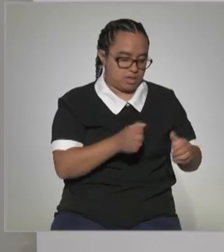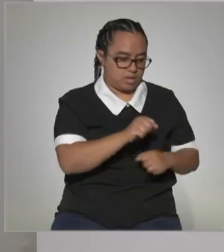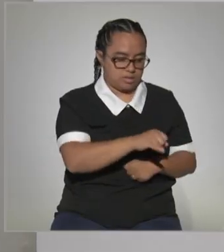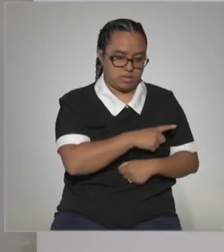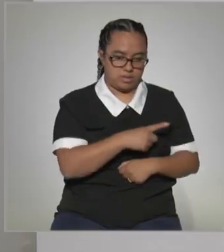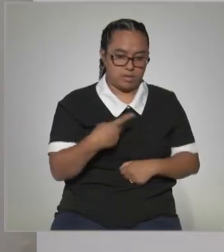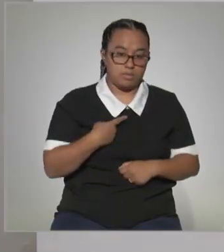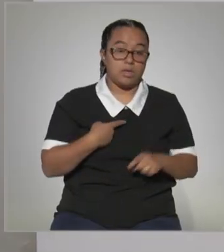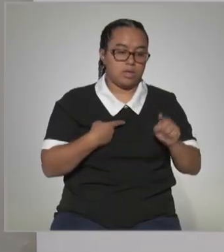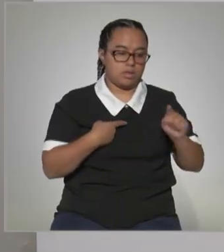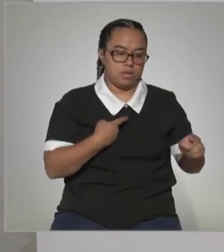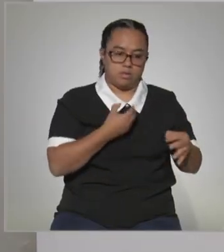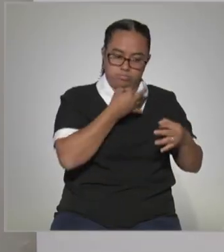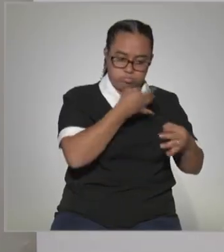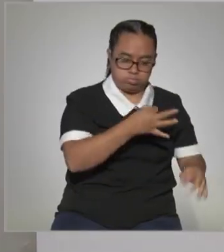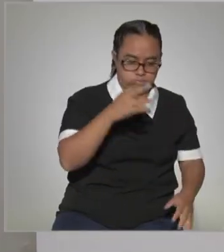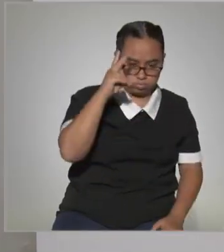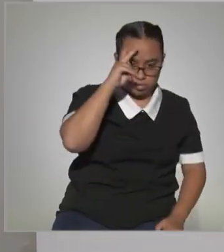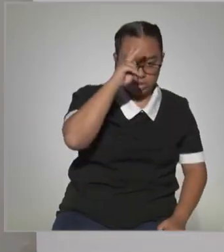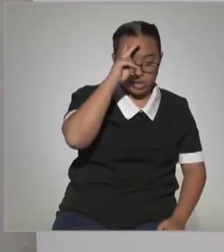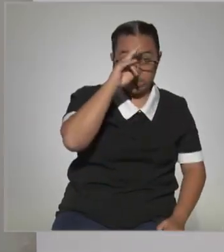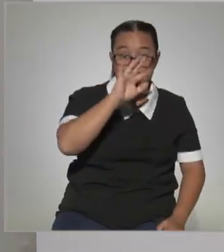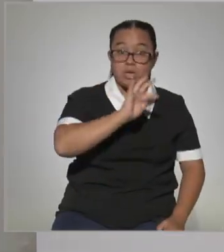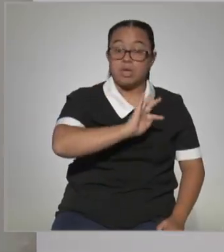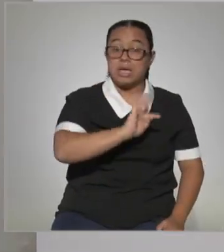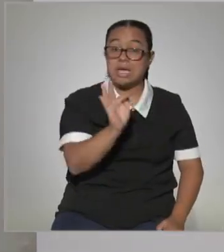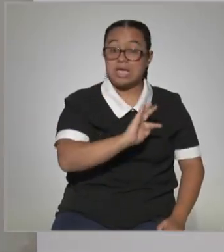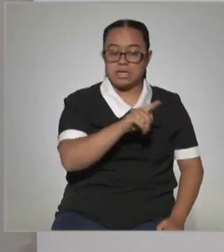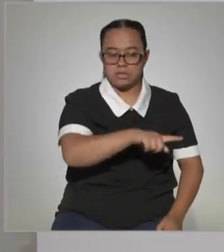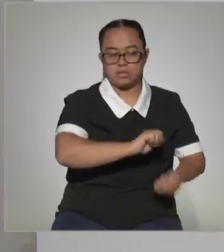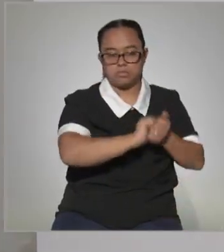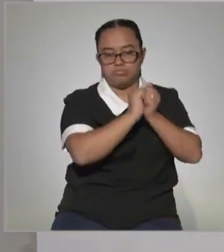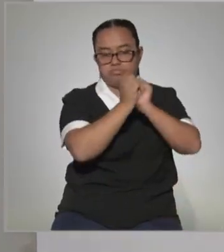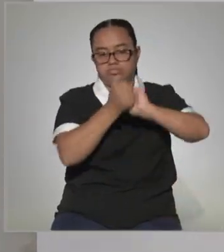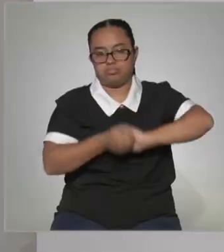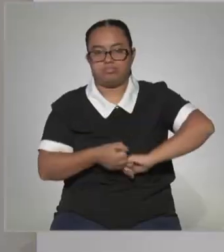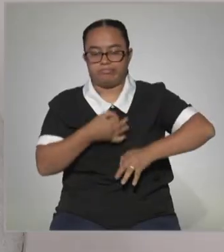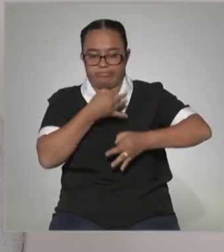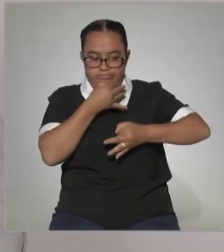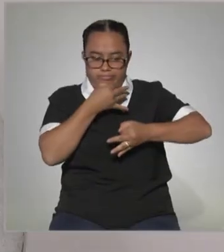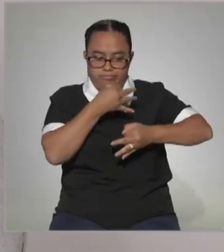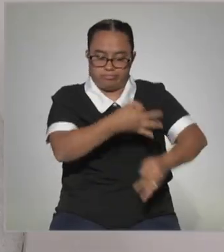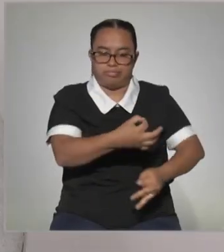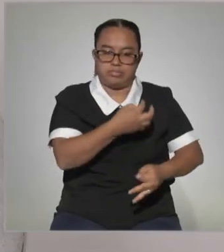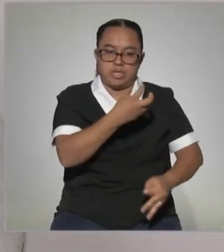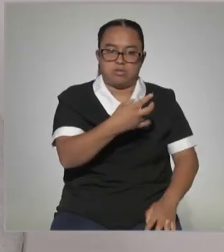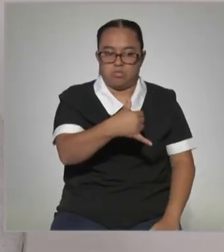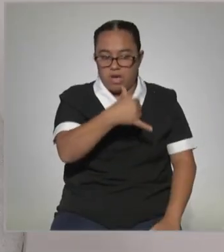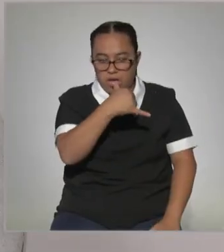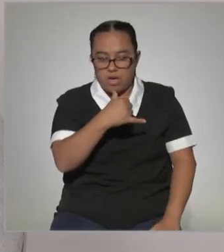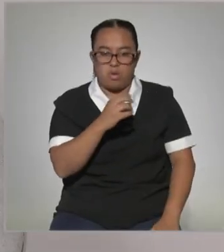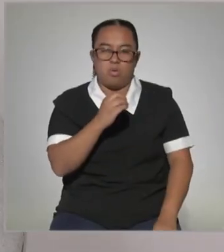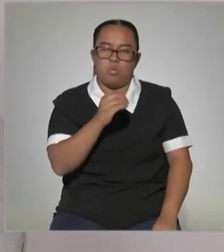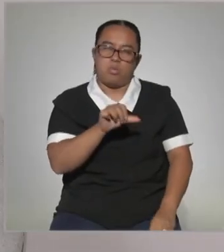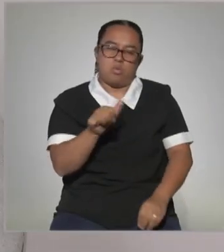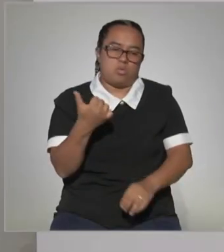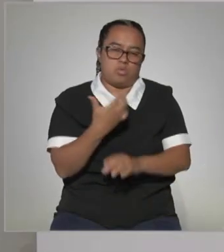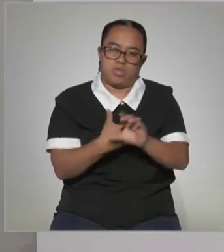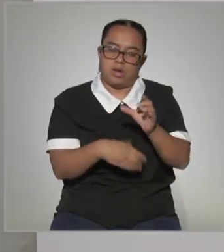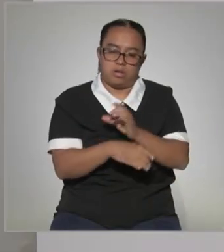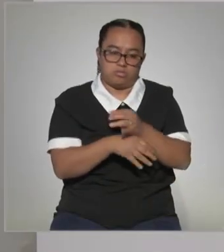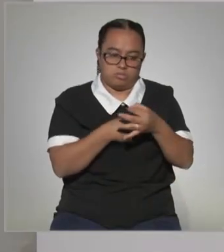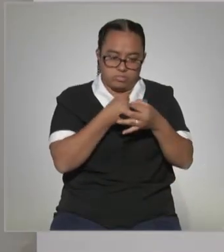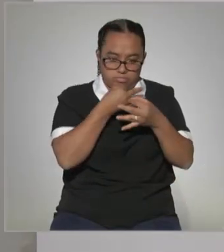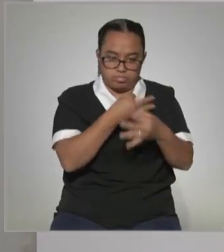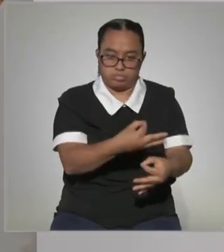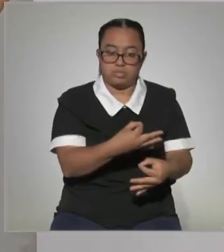es potencialmente adictiva, entonces lo más probable es que sí logres desarrollar como la adicción a lo que sea, ya sea alcohol o a algunas otras sustancias, ¿no?